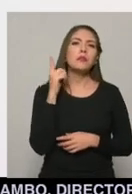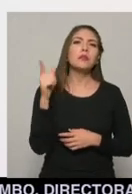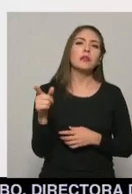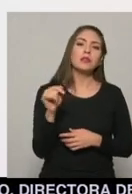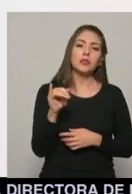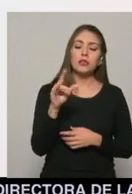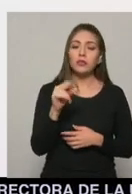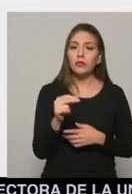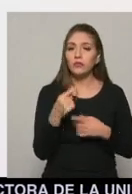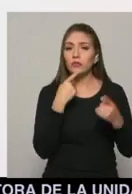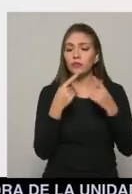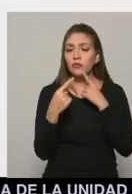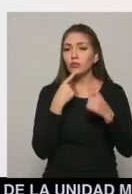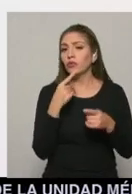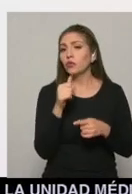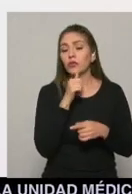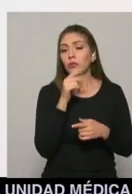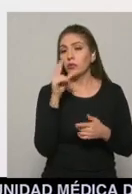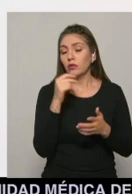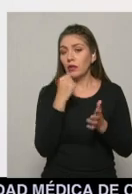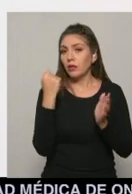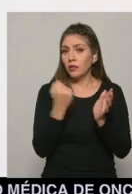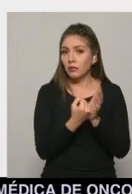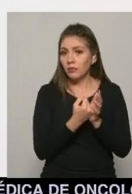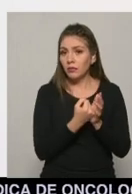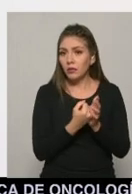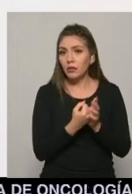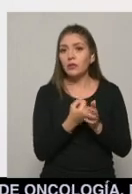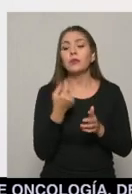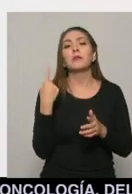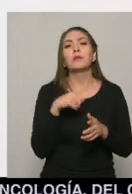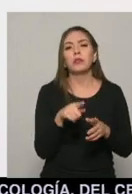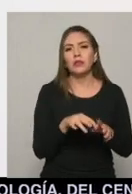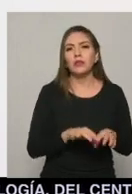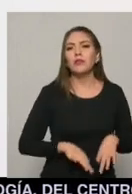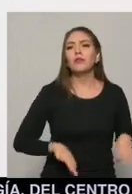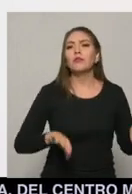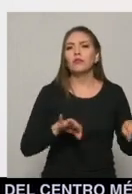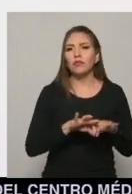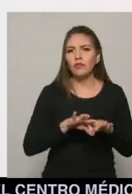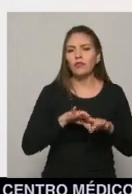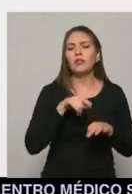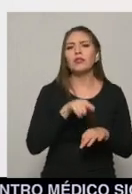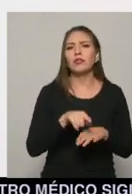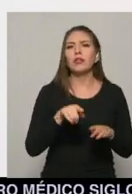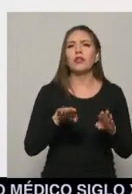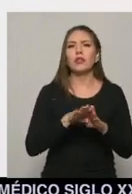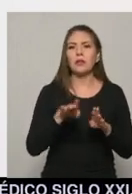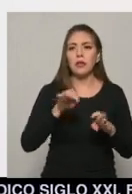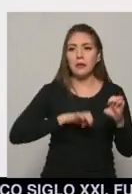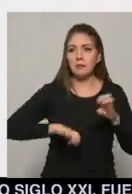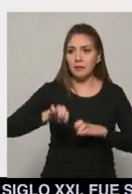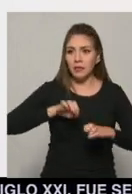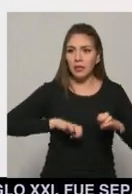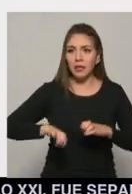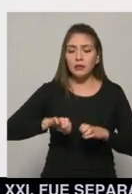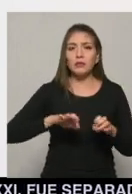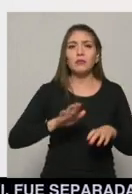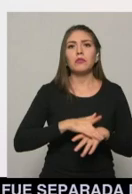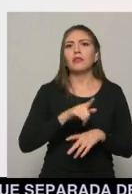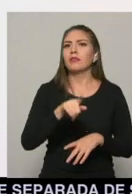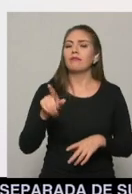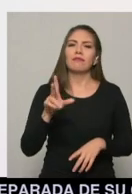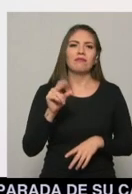no está aprobado. Viene lo más importante, que es pues la presión de todas estas empresas, porque seguramente no